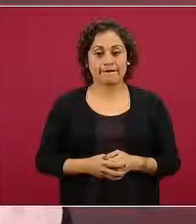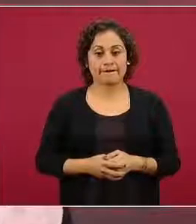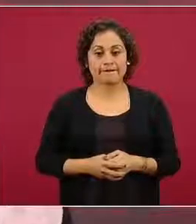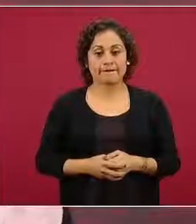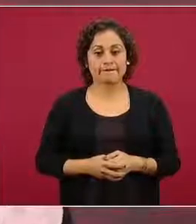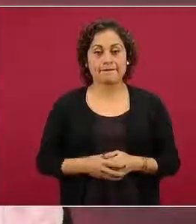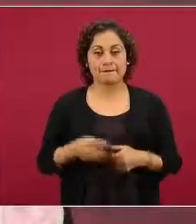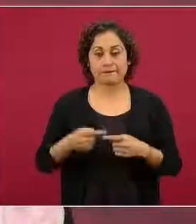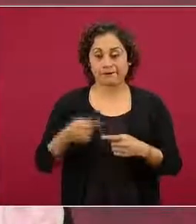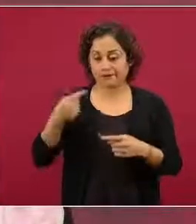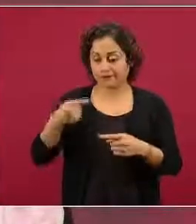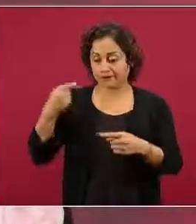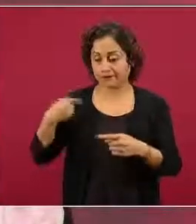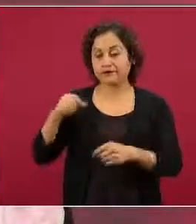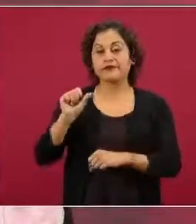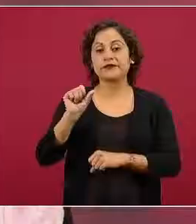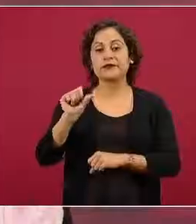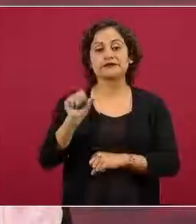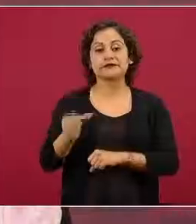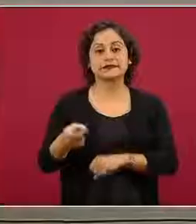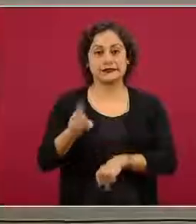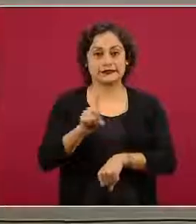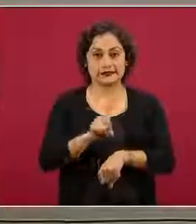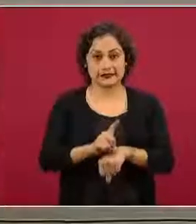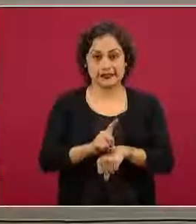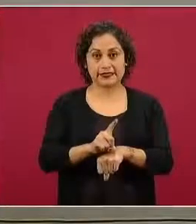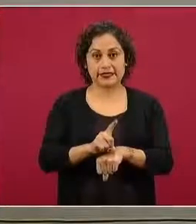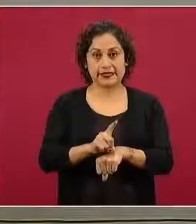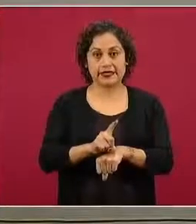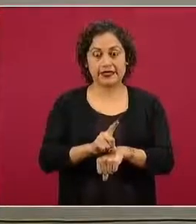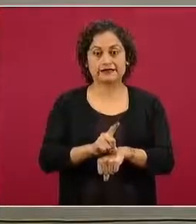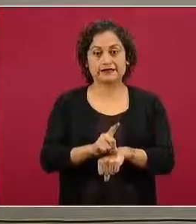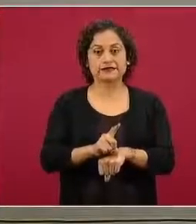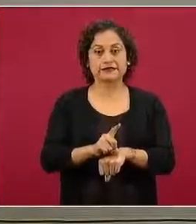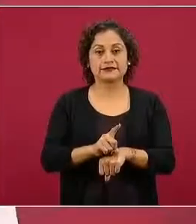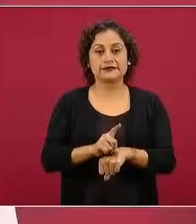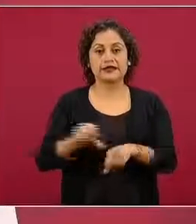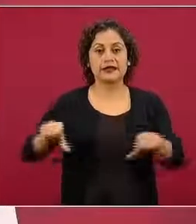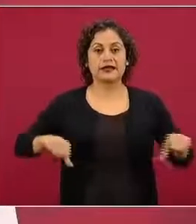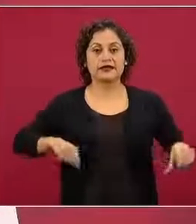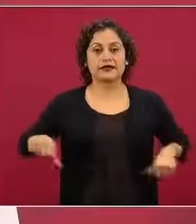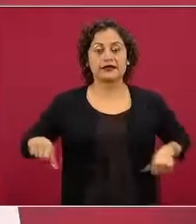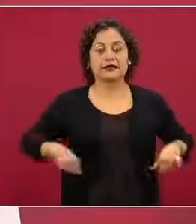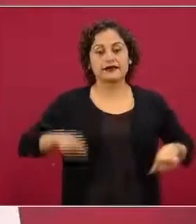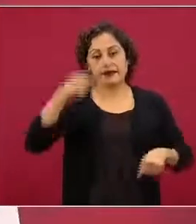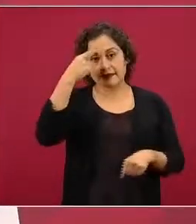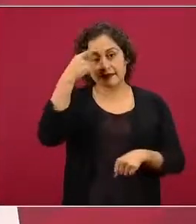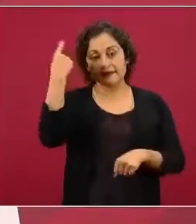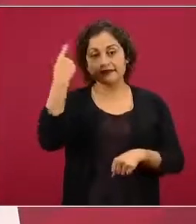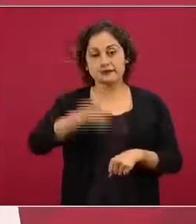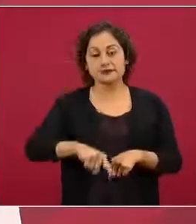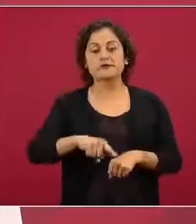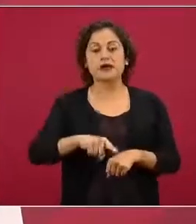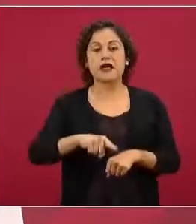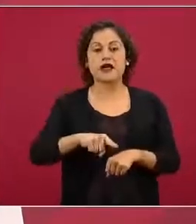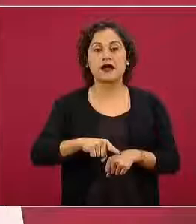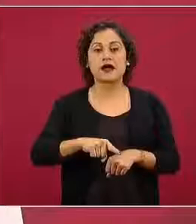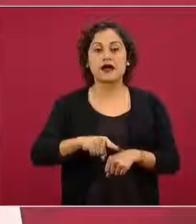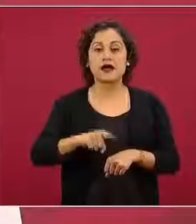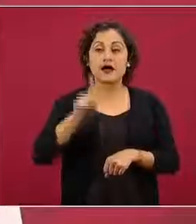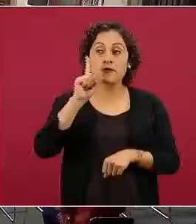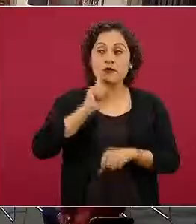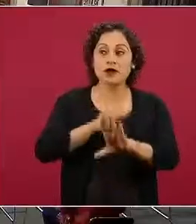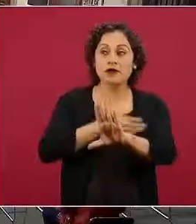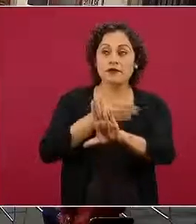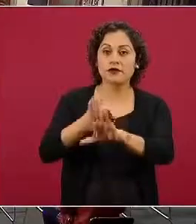los 16 días contra la violencia hacia las mujeres,